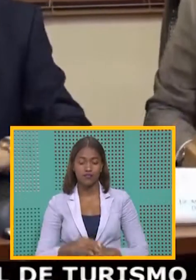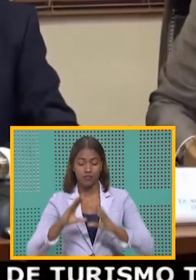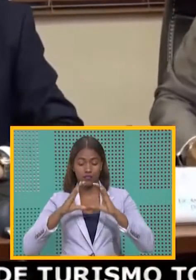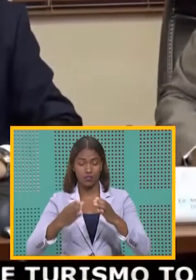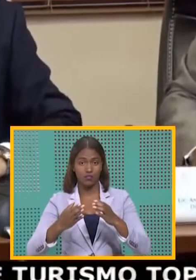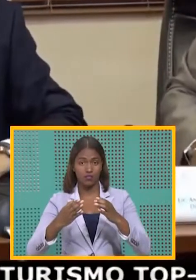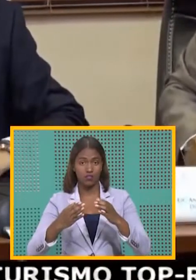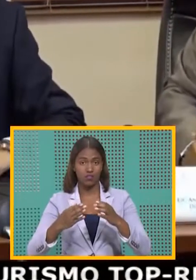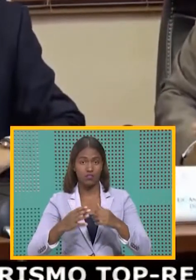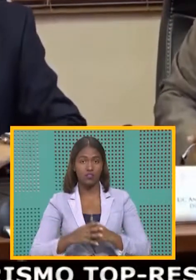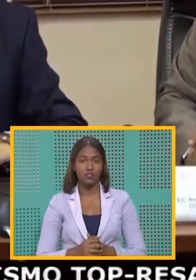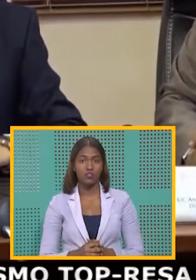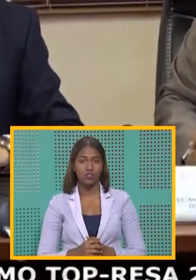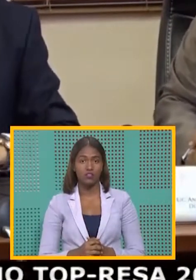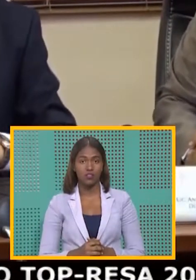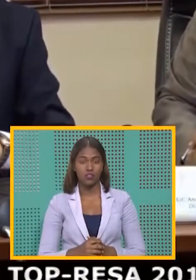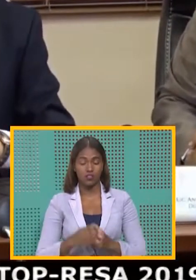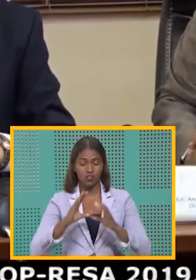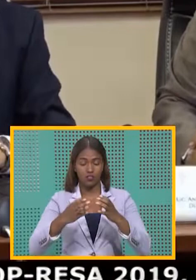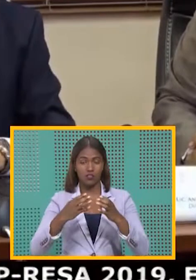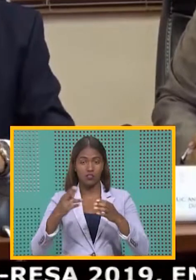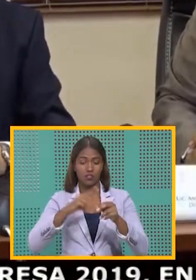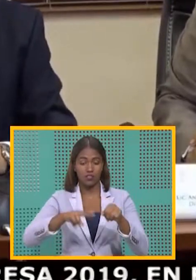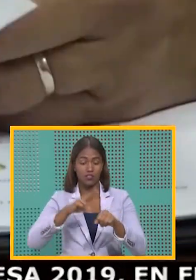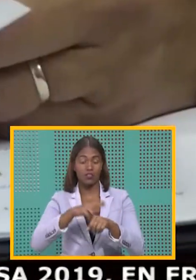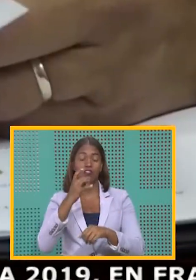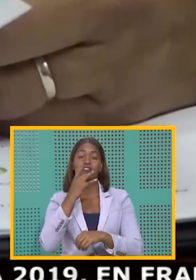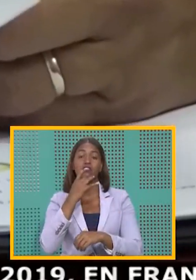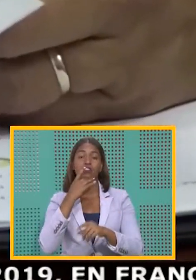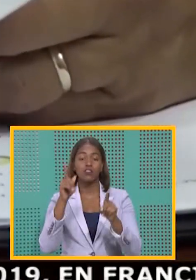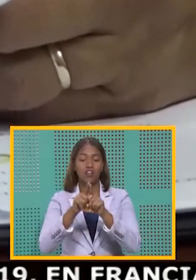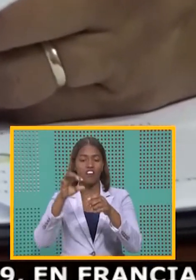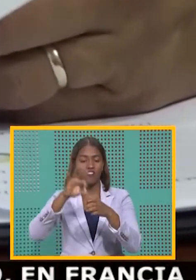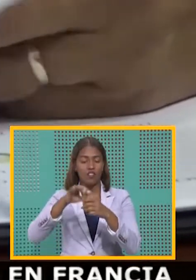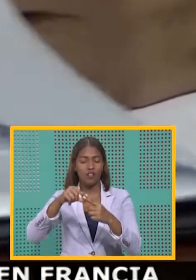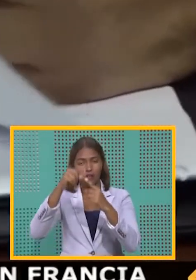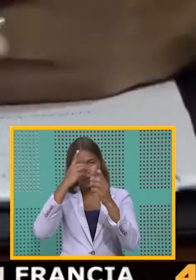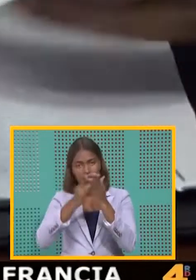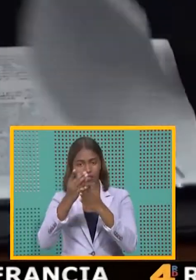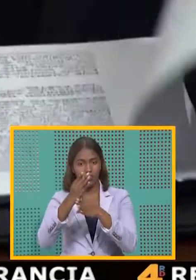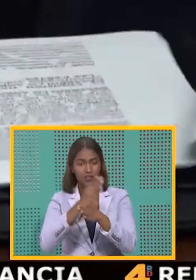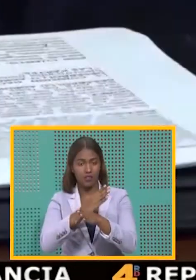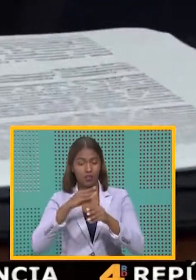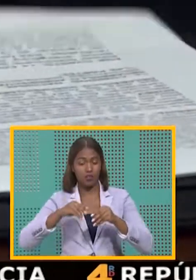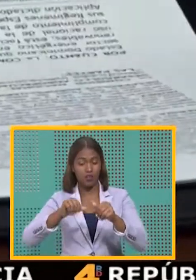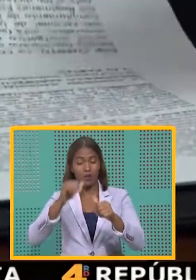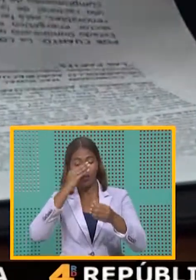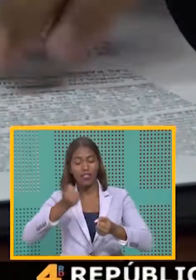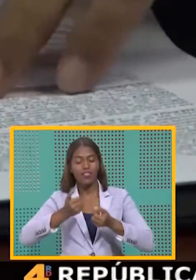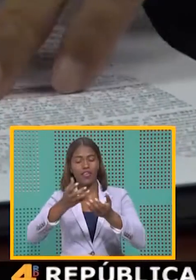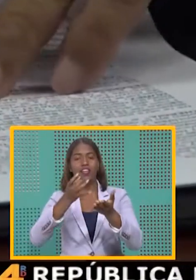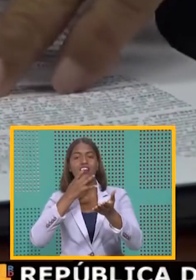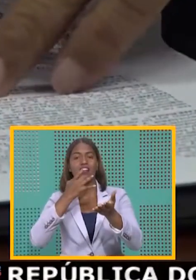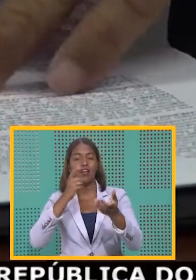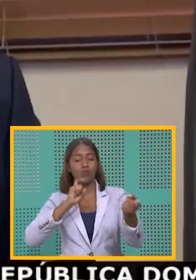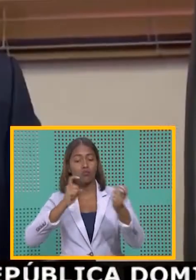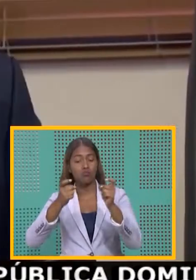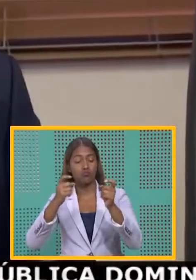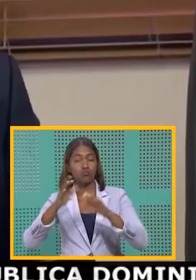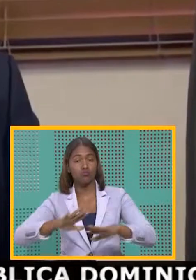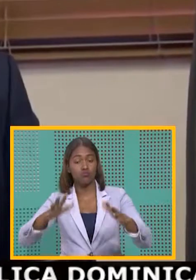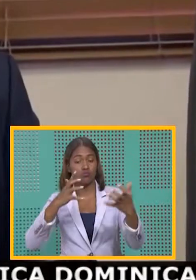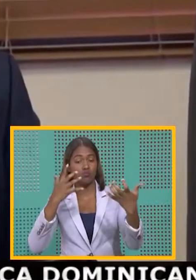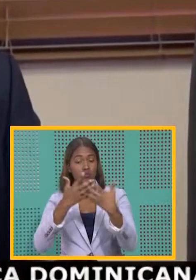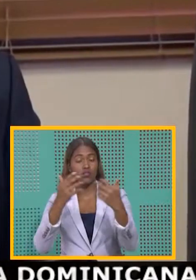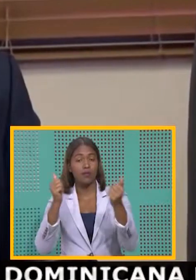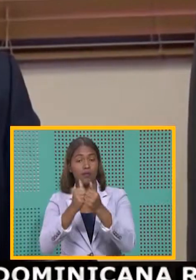Comisión Nacional de Energía y el Fondo Especial para el Desarrollo Agropecuario proveerán de energía renovable a planes vinculados